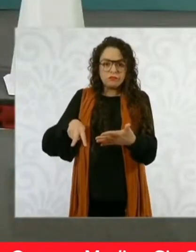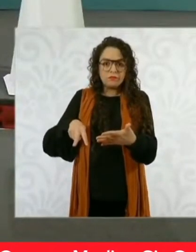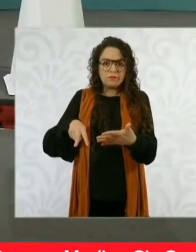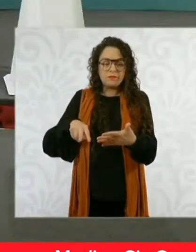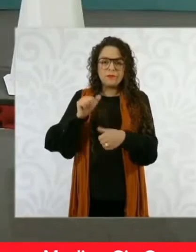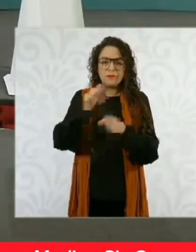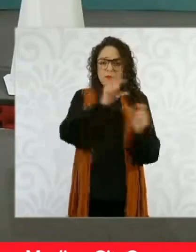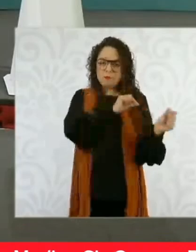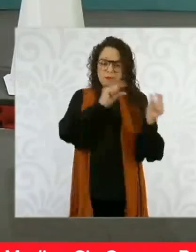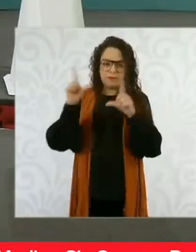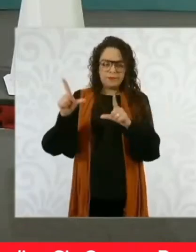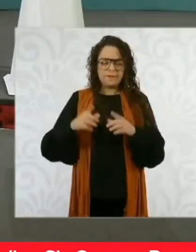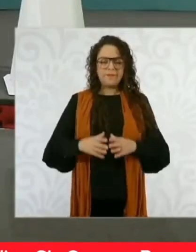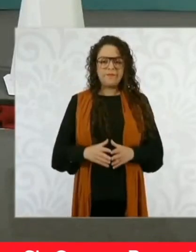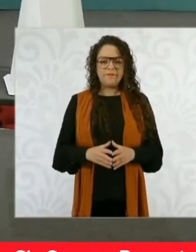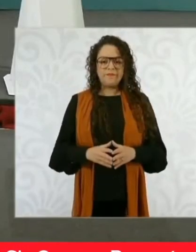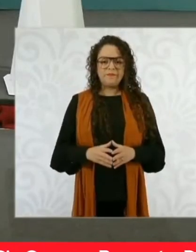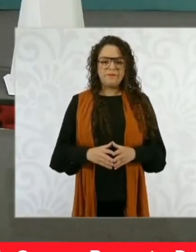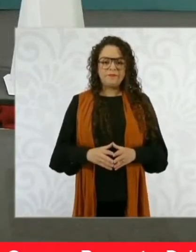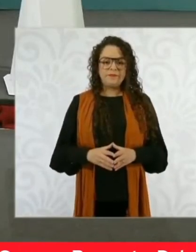La que sigue, por favor.